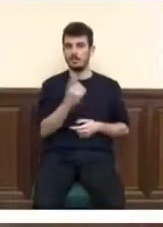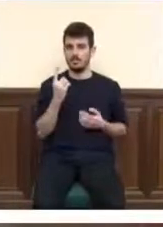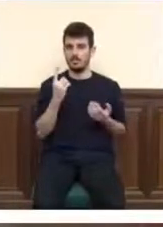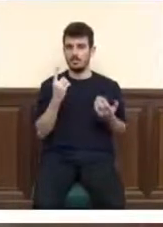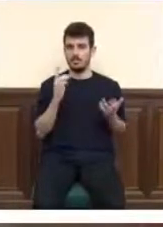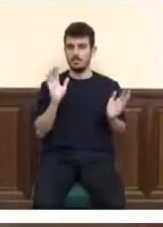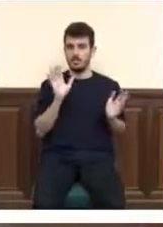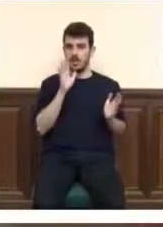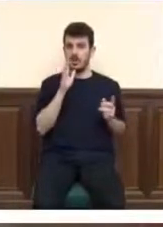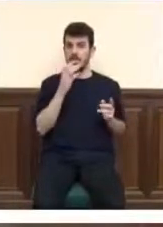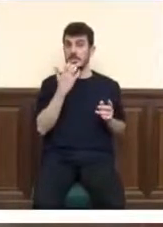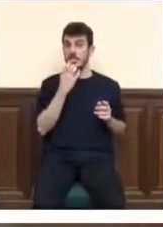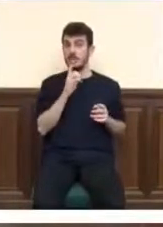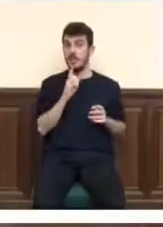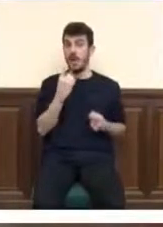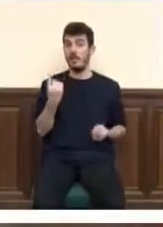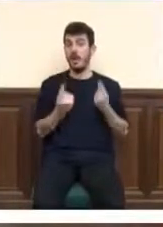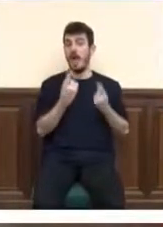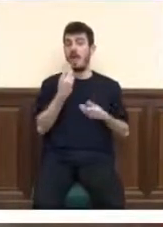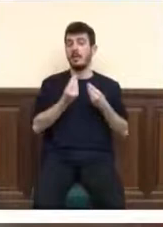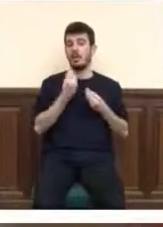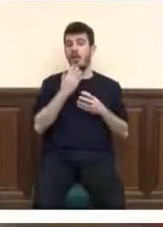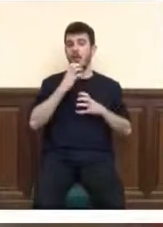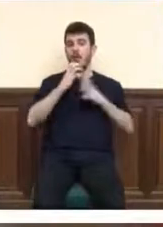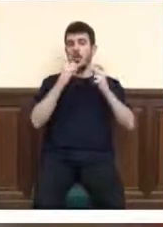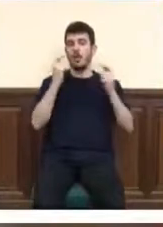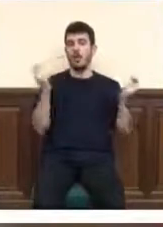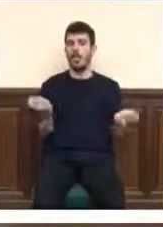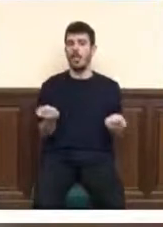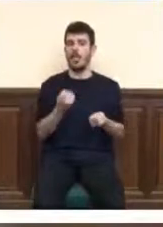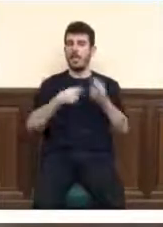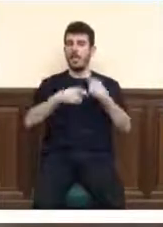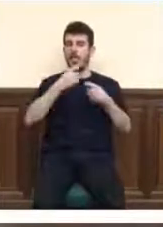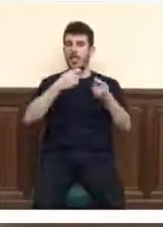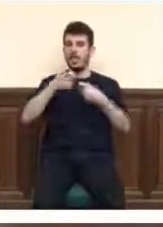lo que se está haciendo es vender humo a la ciudadanía. Nada más. Muchas gracias.